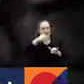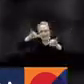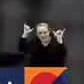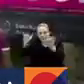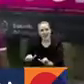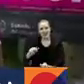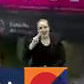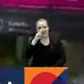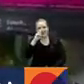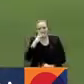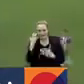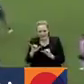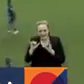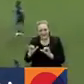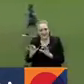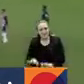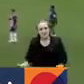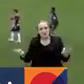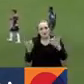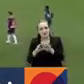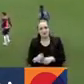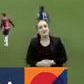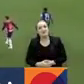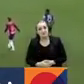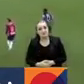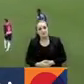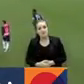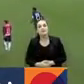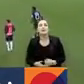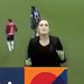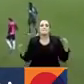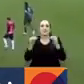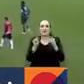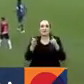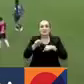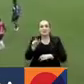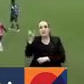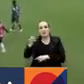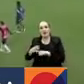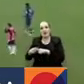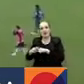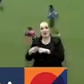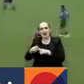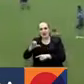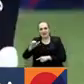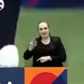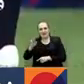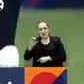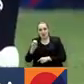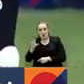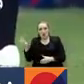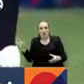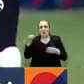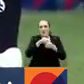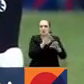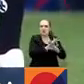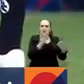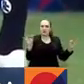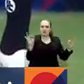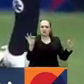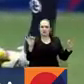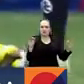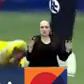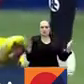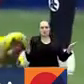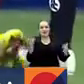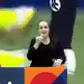antioqueño esta temporada. Otro de los cuestionamientos en redes sociales fue la no inclusión del lateral Jairo Moreno en la lista definitiva de Rueda. Lo que sucede es